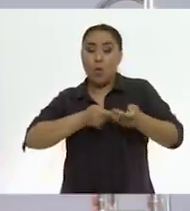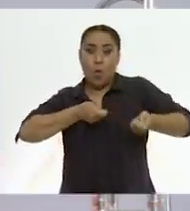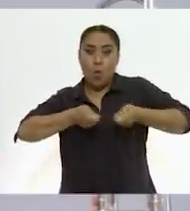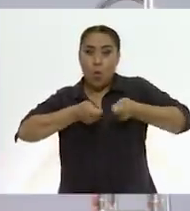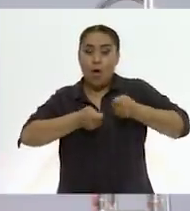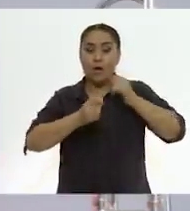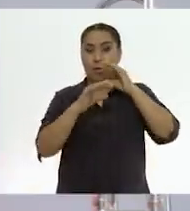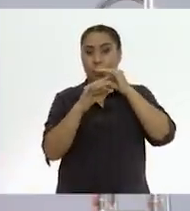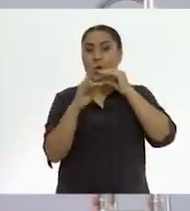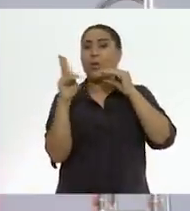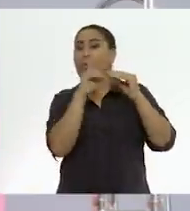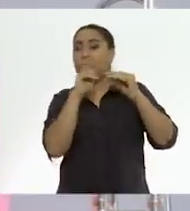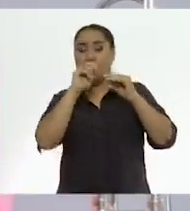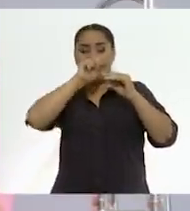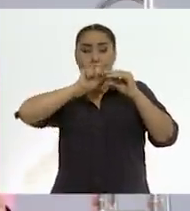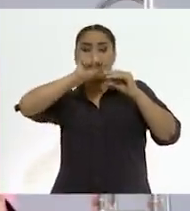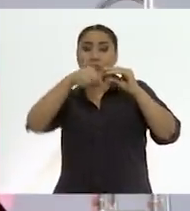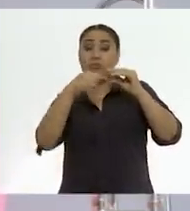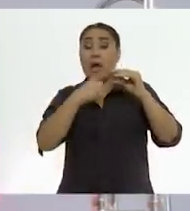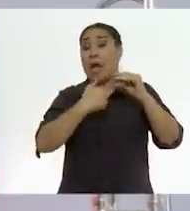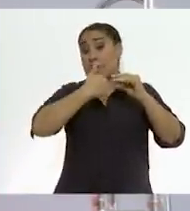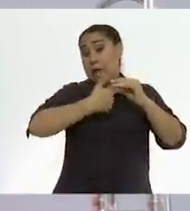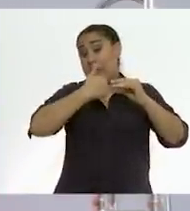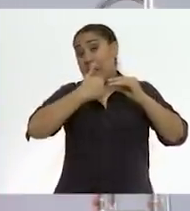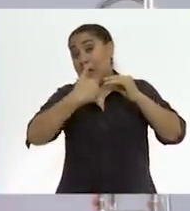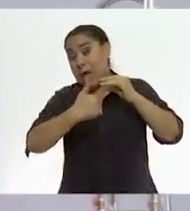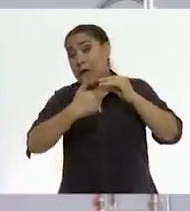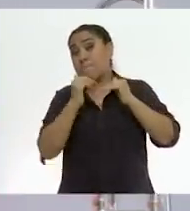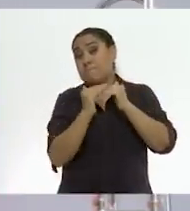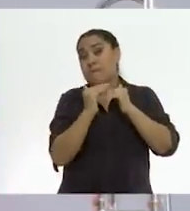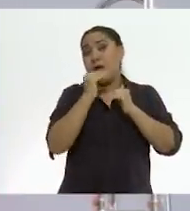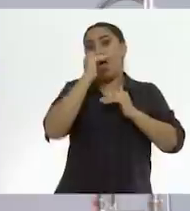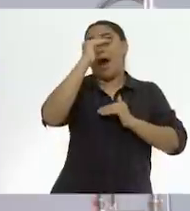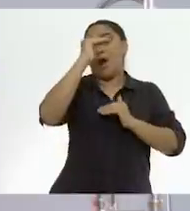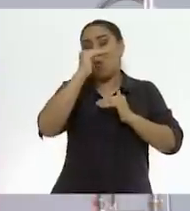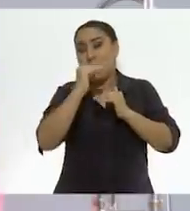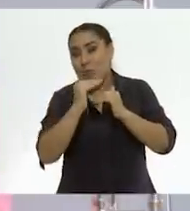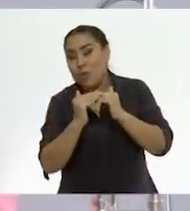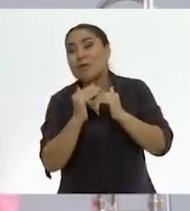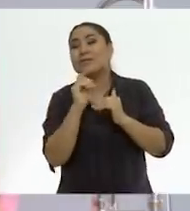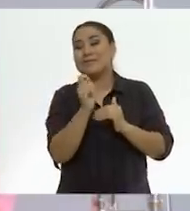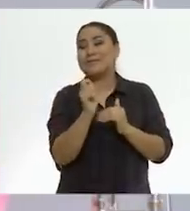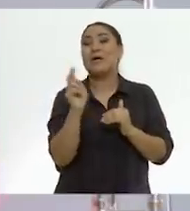partes de la tubería. Cada uno de ellos aumenta o disminuye la longitud